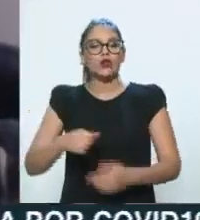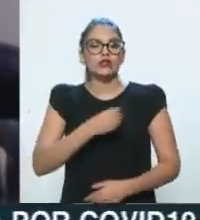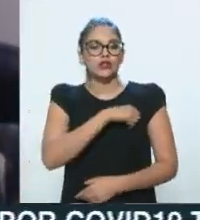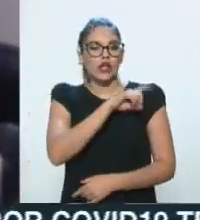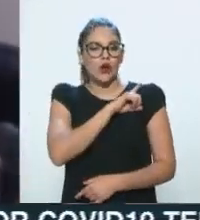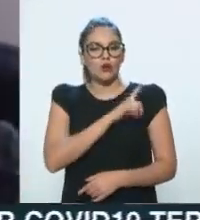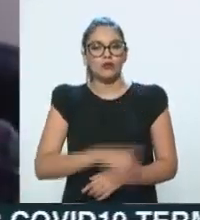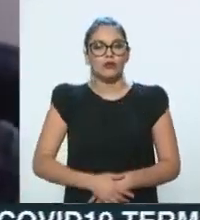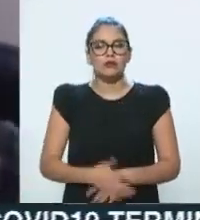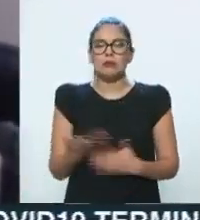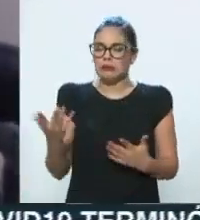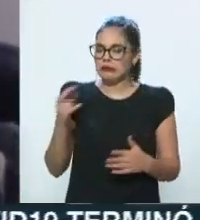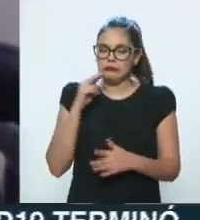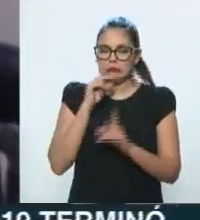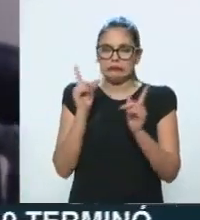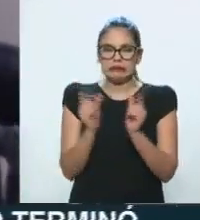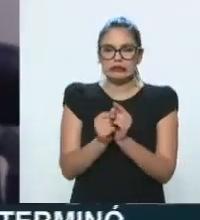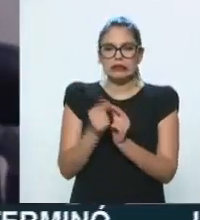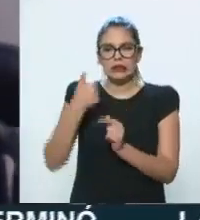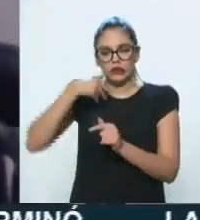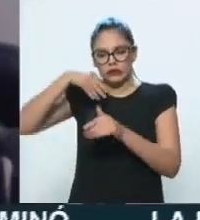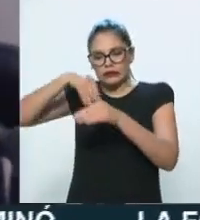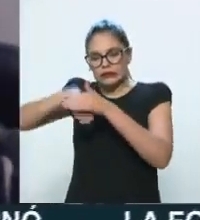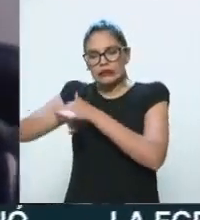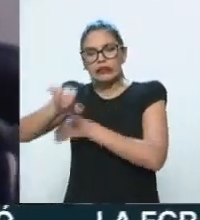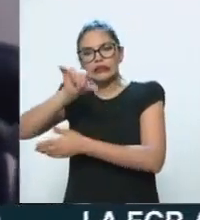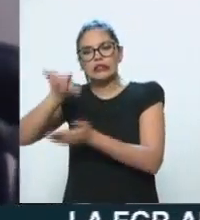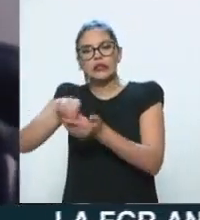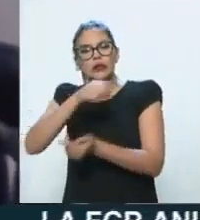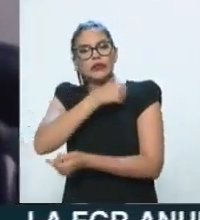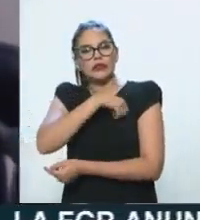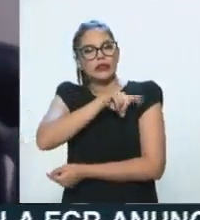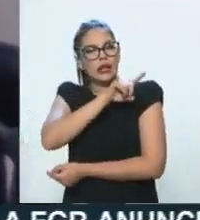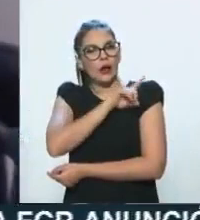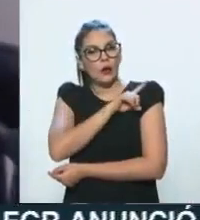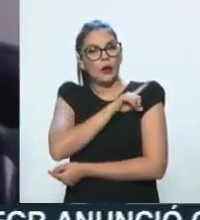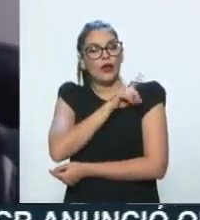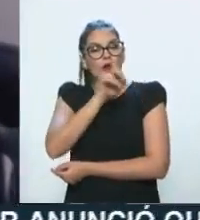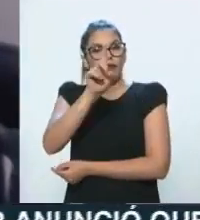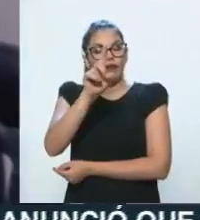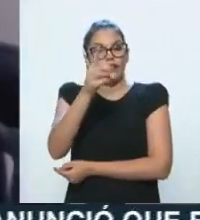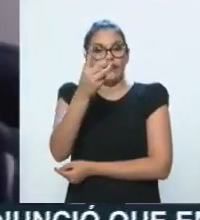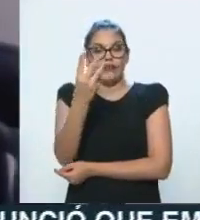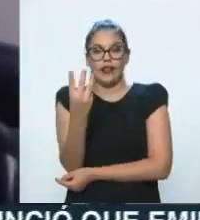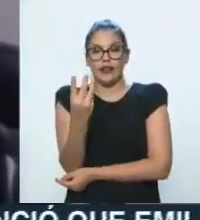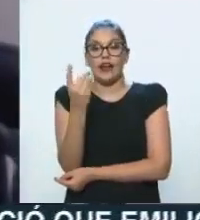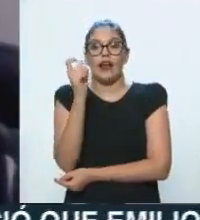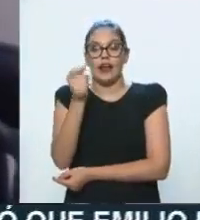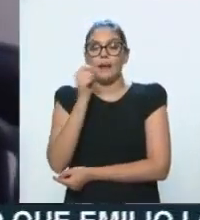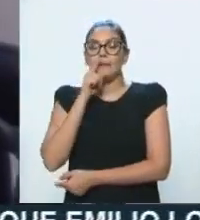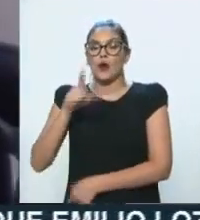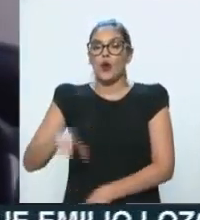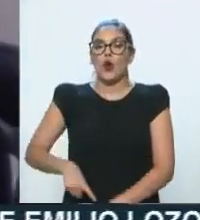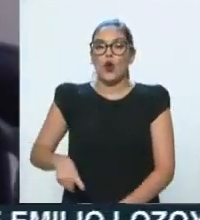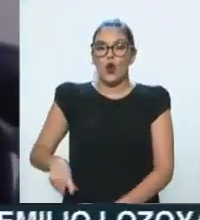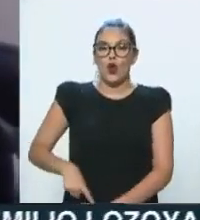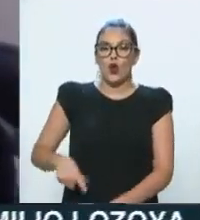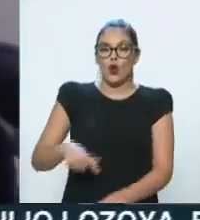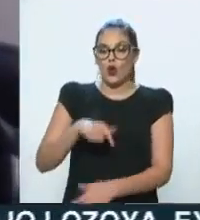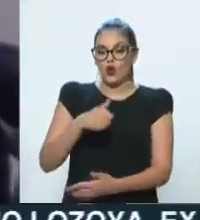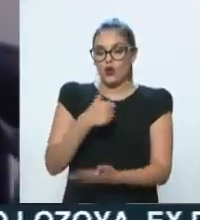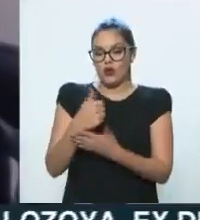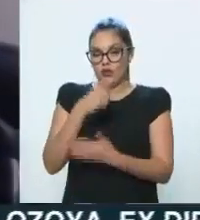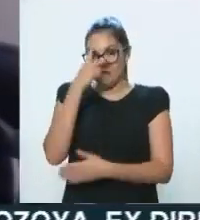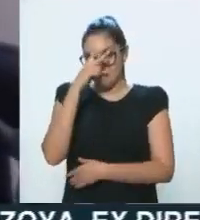nos adentramos en uno de estos centros de salud T3, en los cuales el gobierno de la Ciudad de México, con